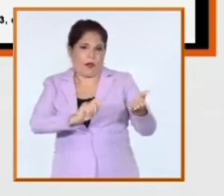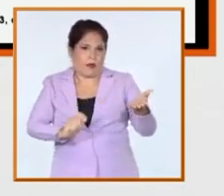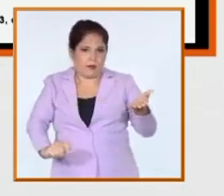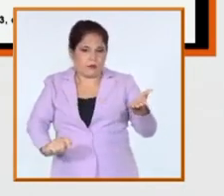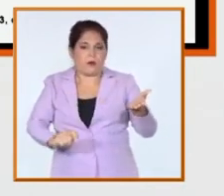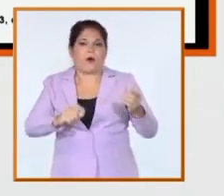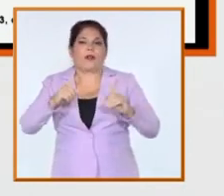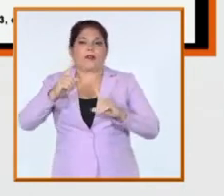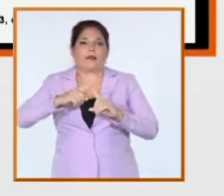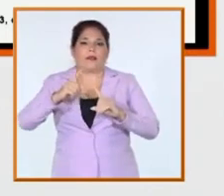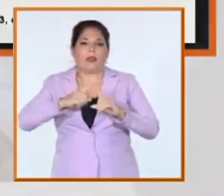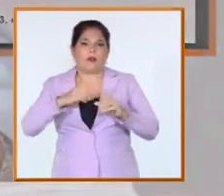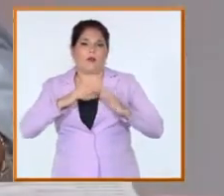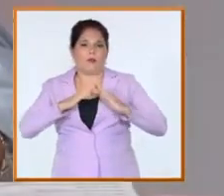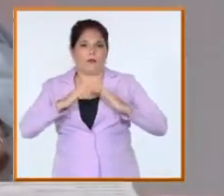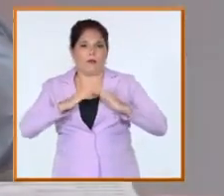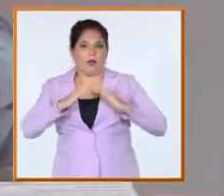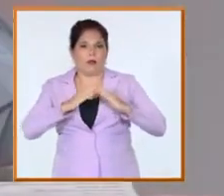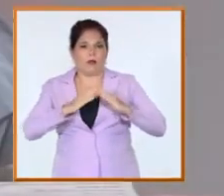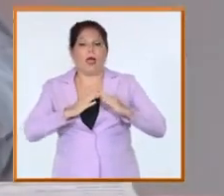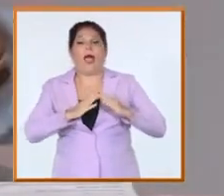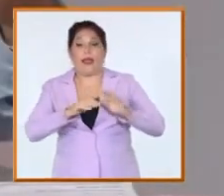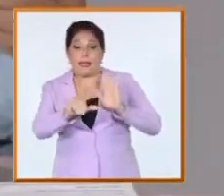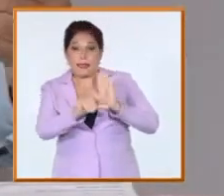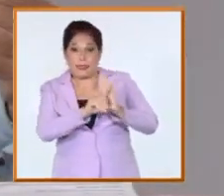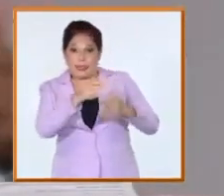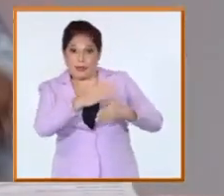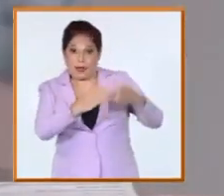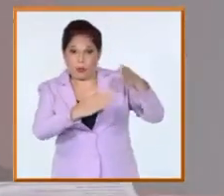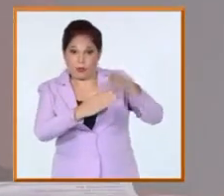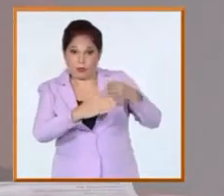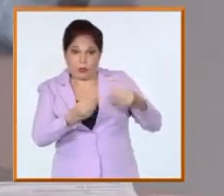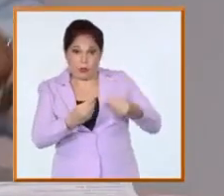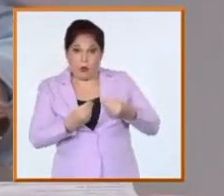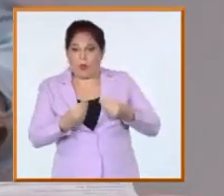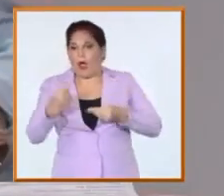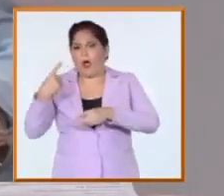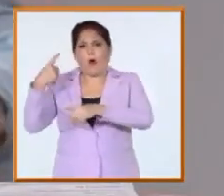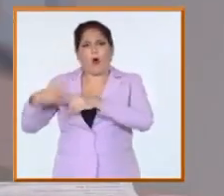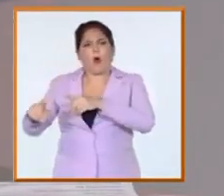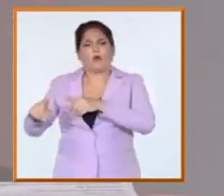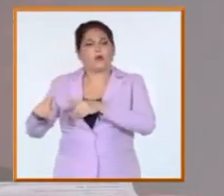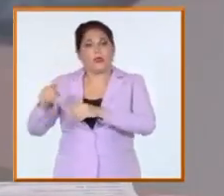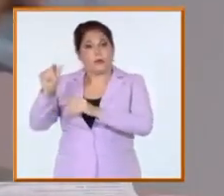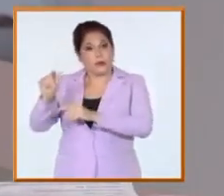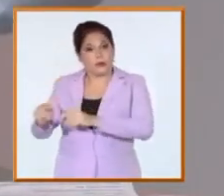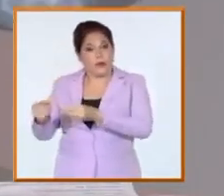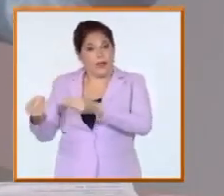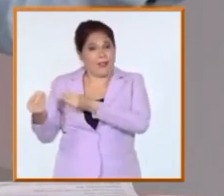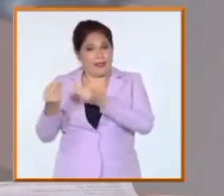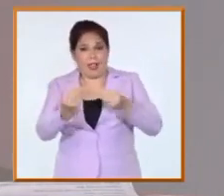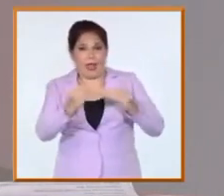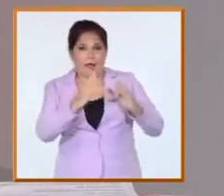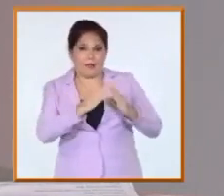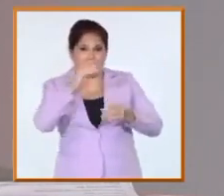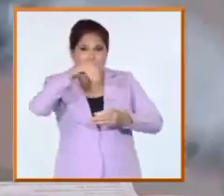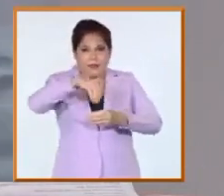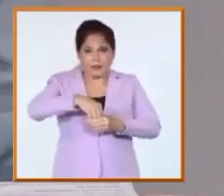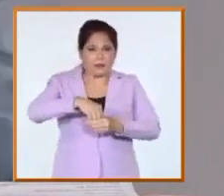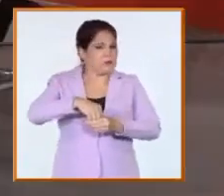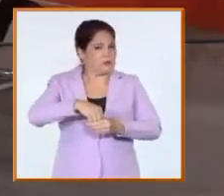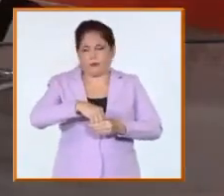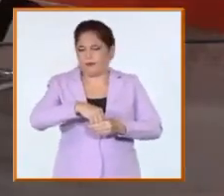que aunque la licencia de construcción le da el noto y el habitable dólar y noto integrado entre los